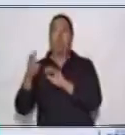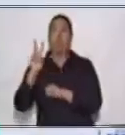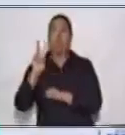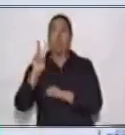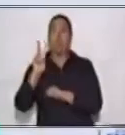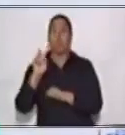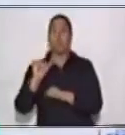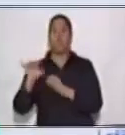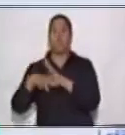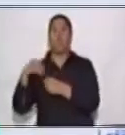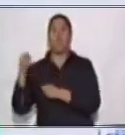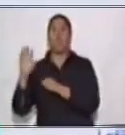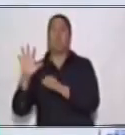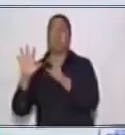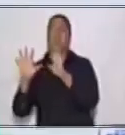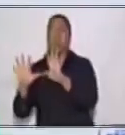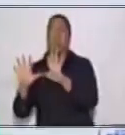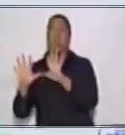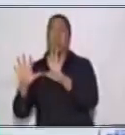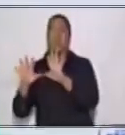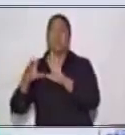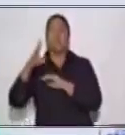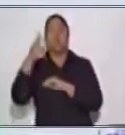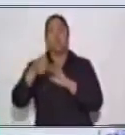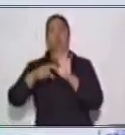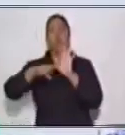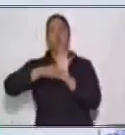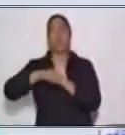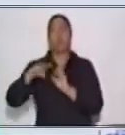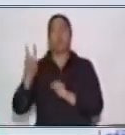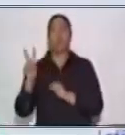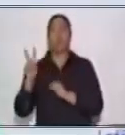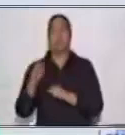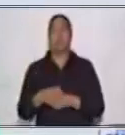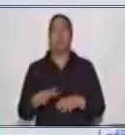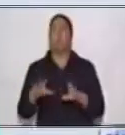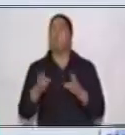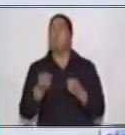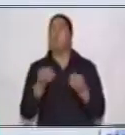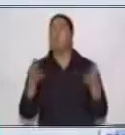le quito 2 acá y me queda 4x más